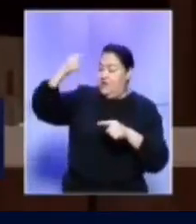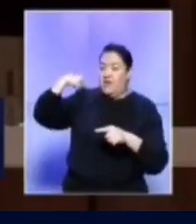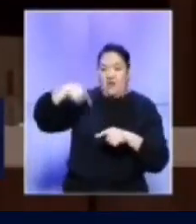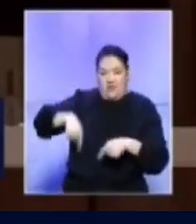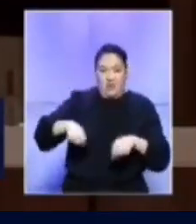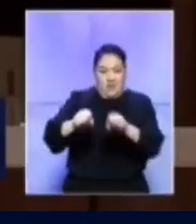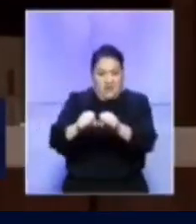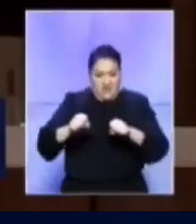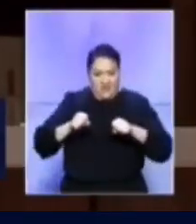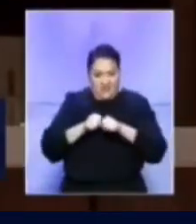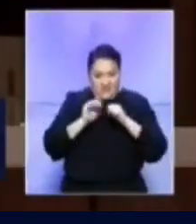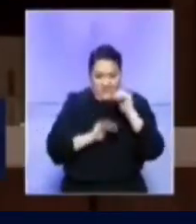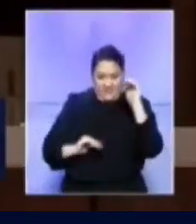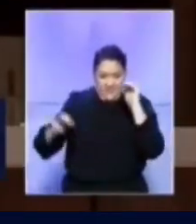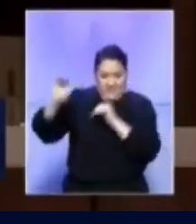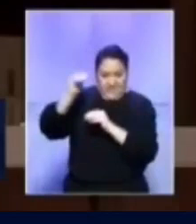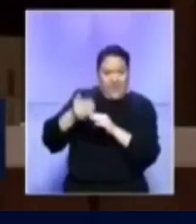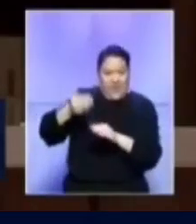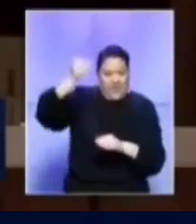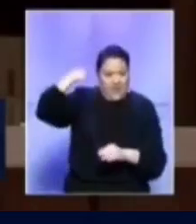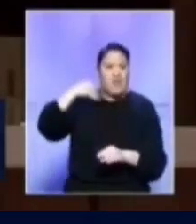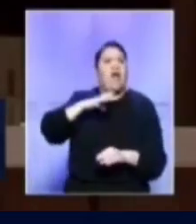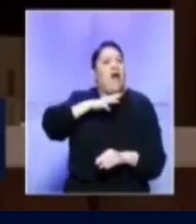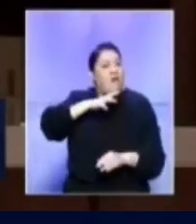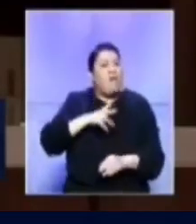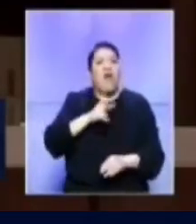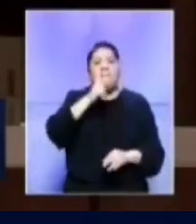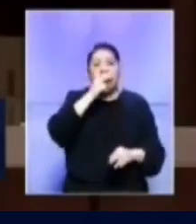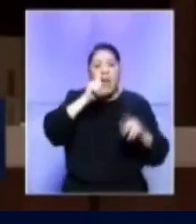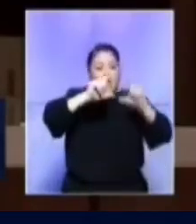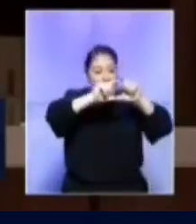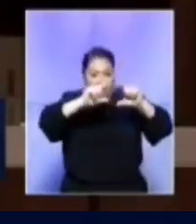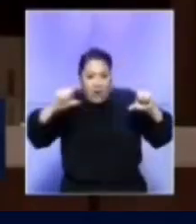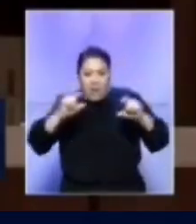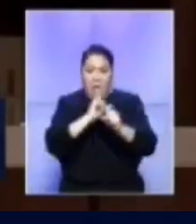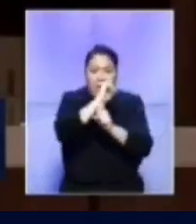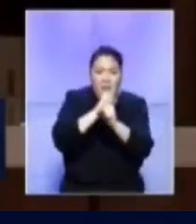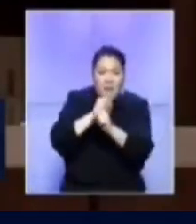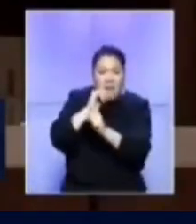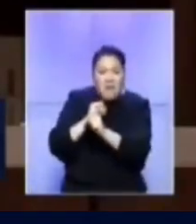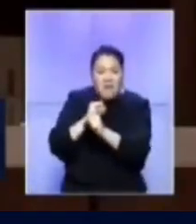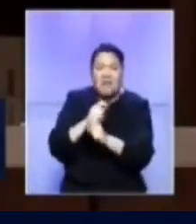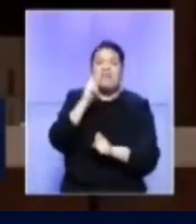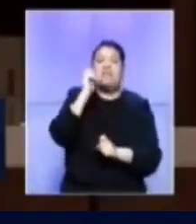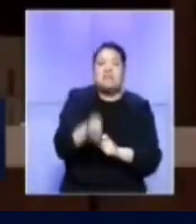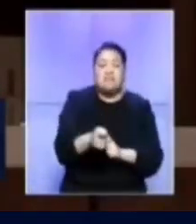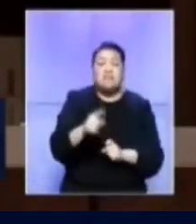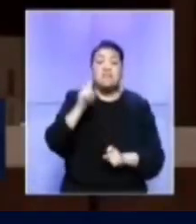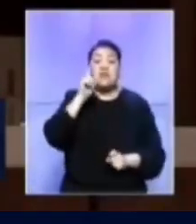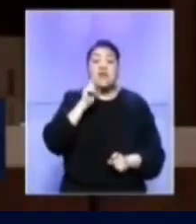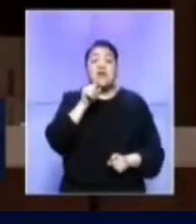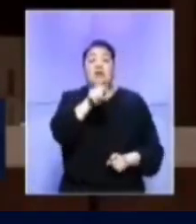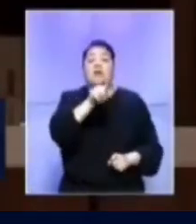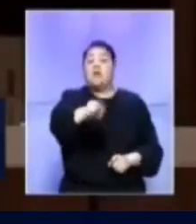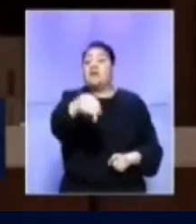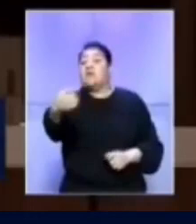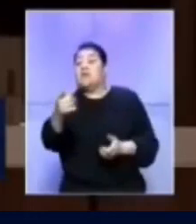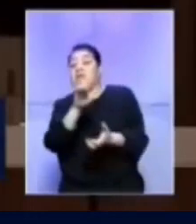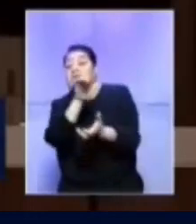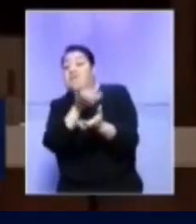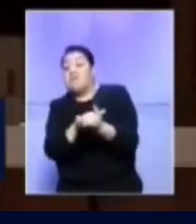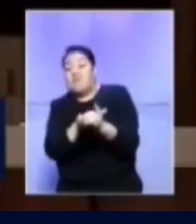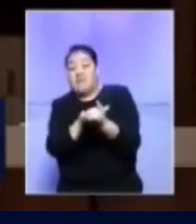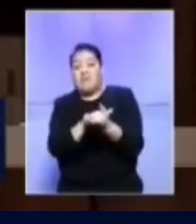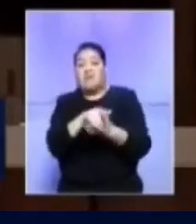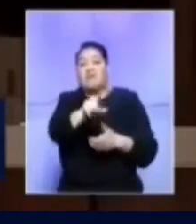esta sala superior se han analizado frases en los que se hizo alusión al vínculo matrimonial de una